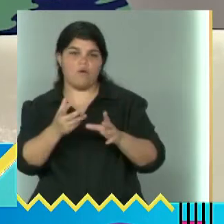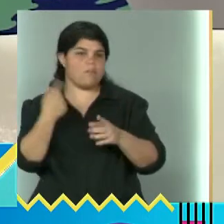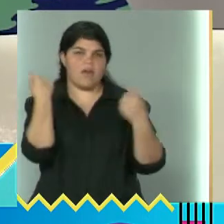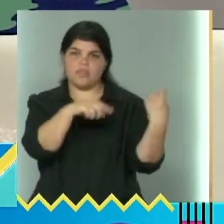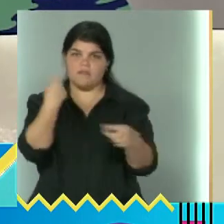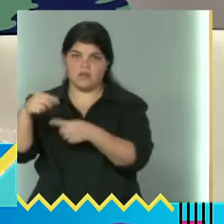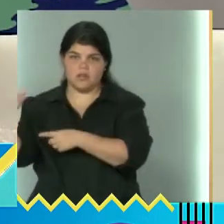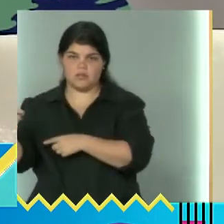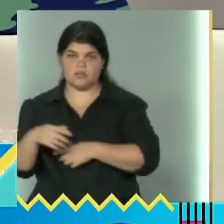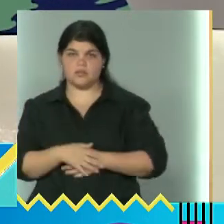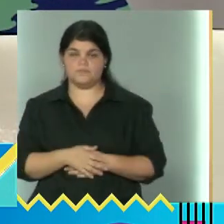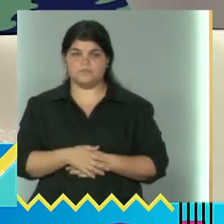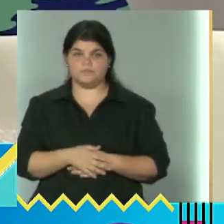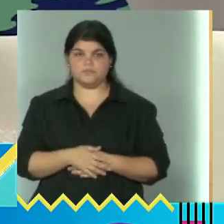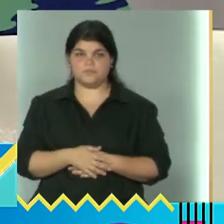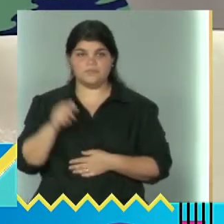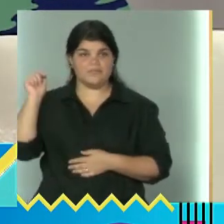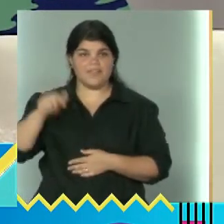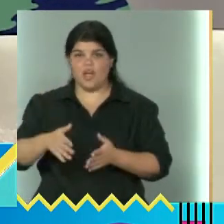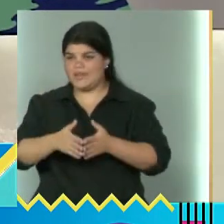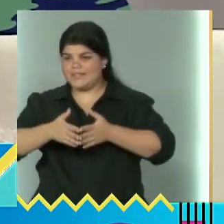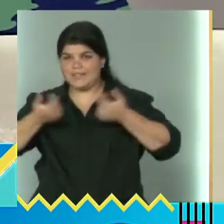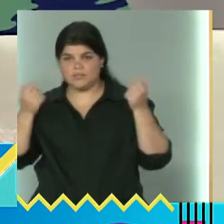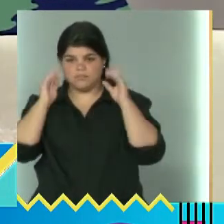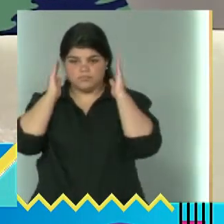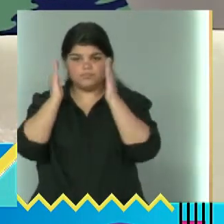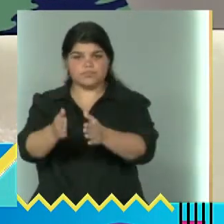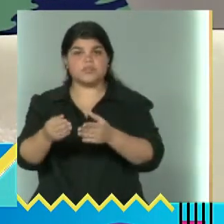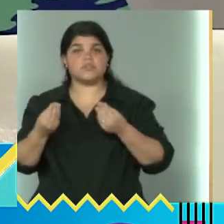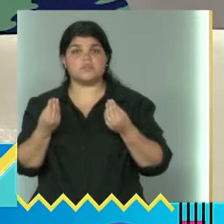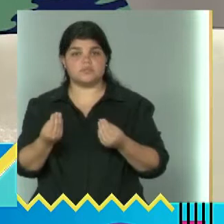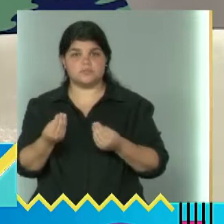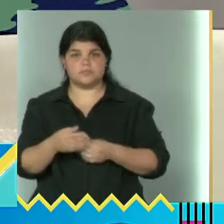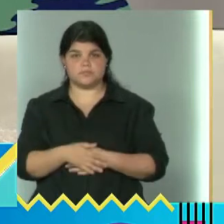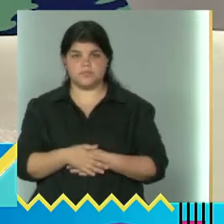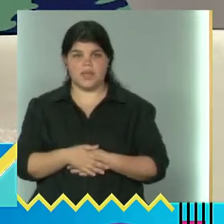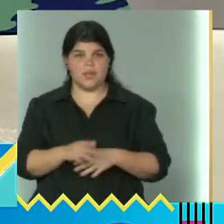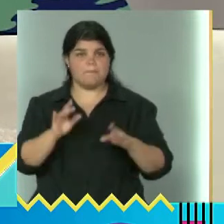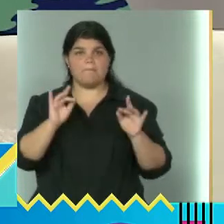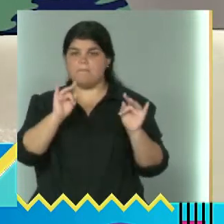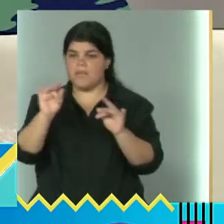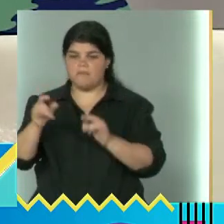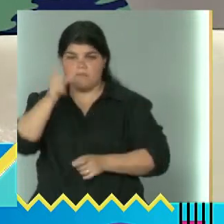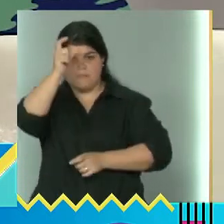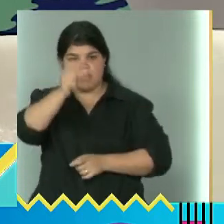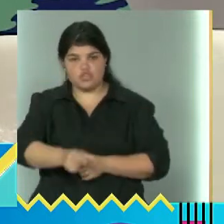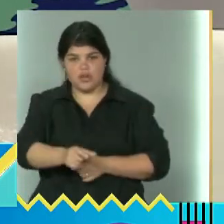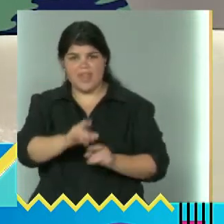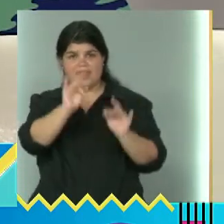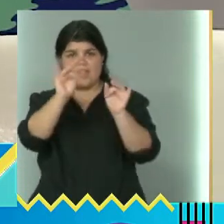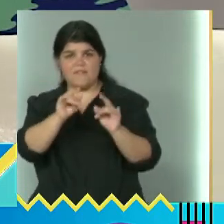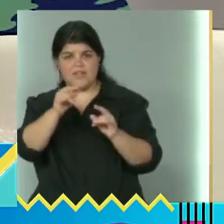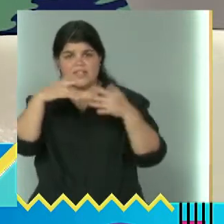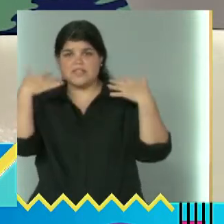hoy estamos yendo rápidamente a que es tan compleja la realidad del ser humano y es